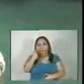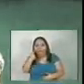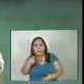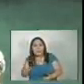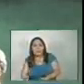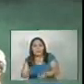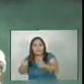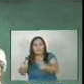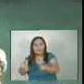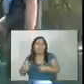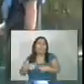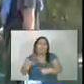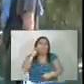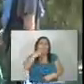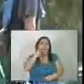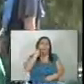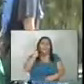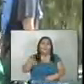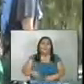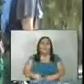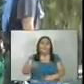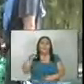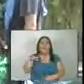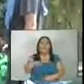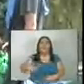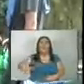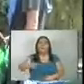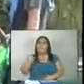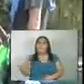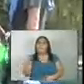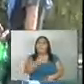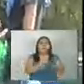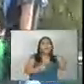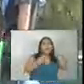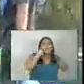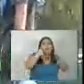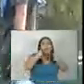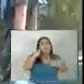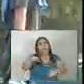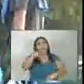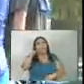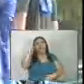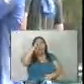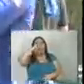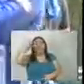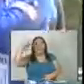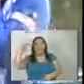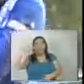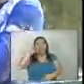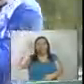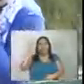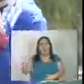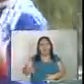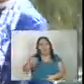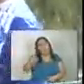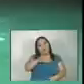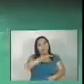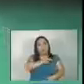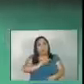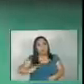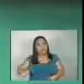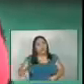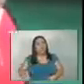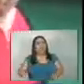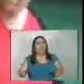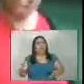veo muy bonito. Aquí nos encontramos a turistas que viajaron desde Costa Rica y compatriotas salvadoreños